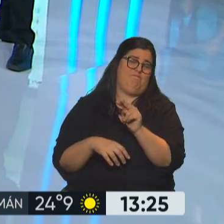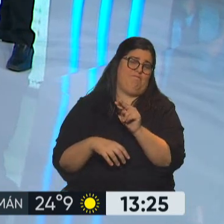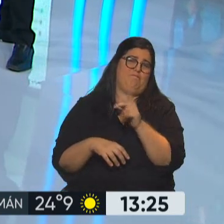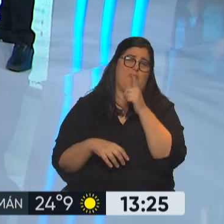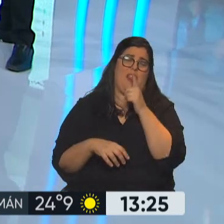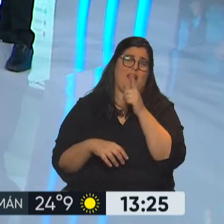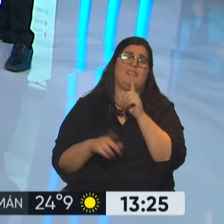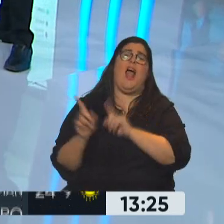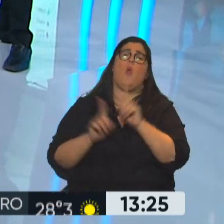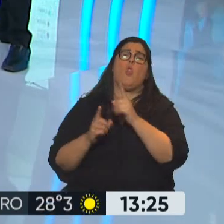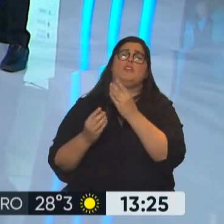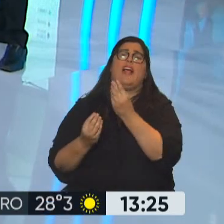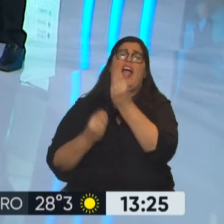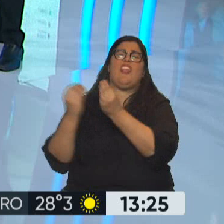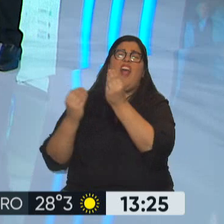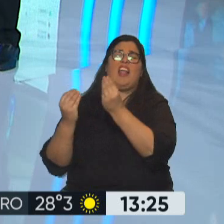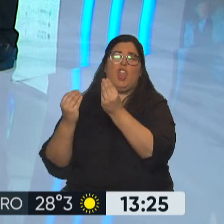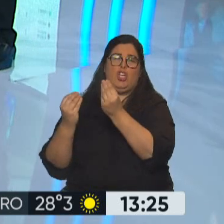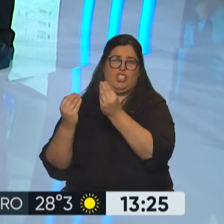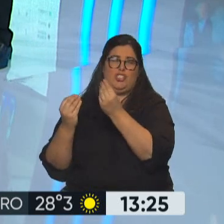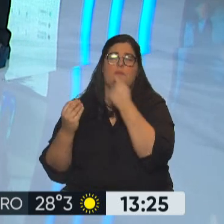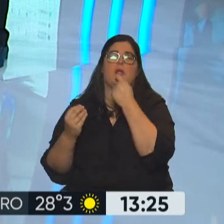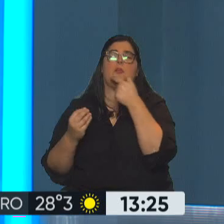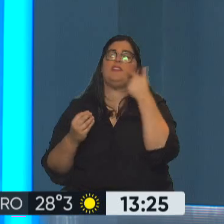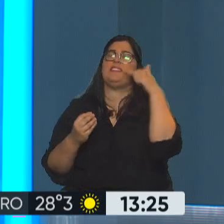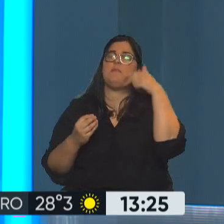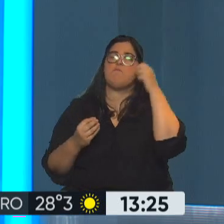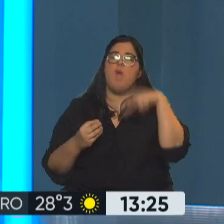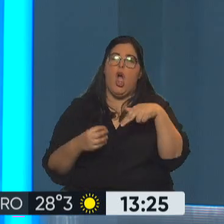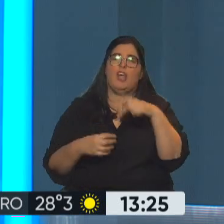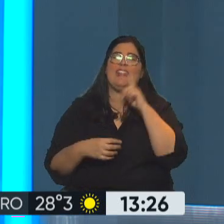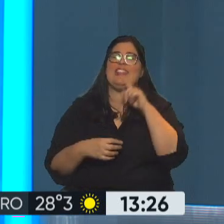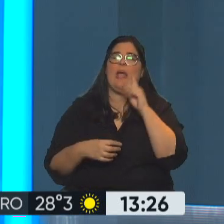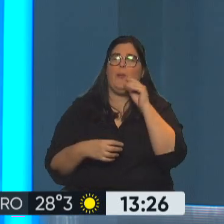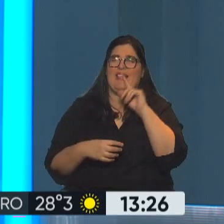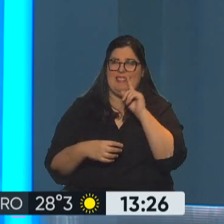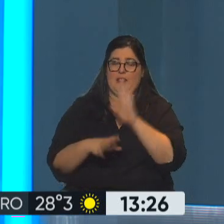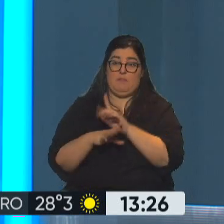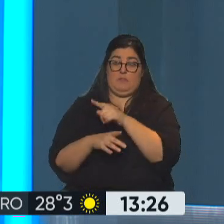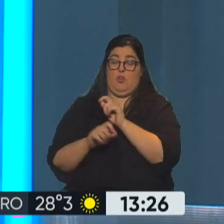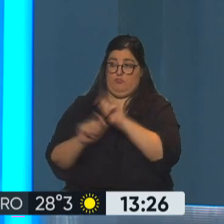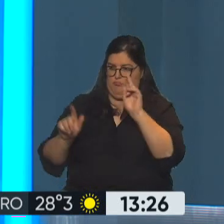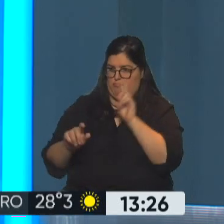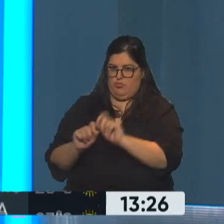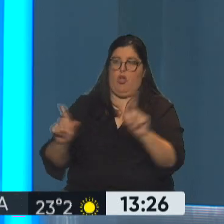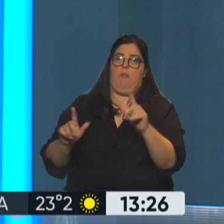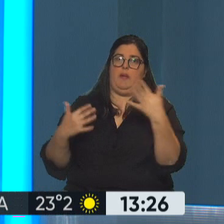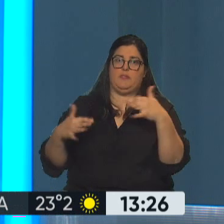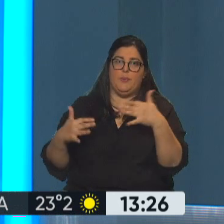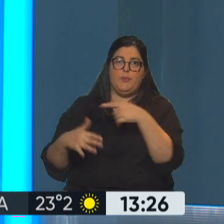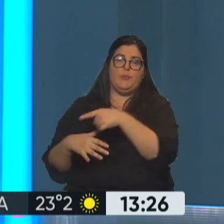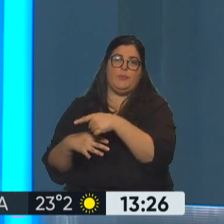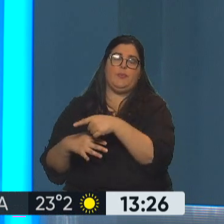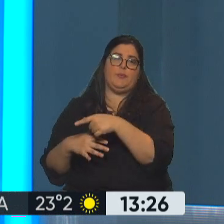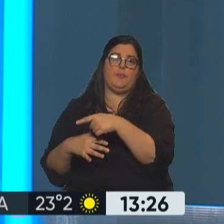subieron algunos candidatos menores, como Simone Tebet, que es una gran sorpresa de esta elección, se pone para